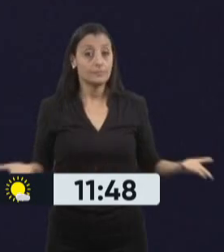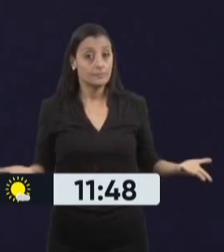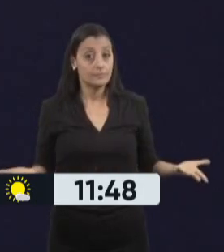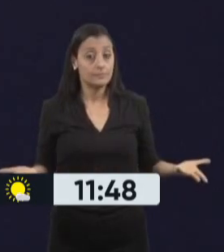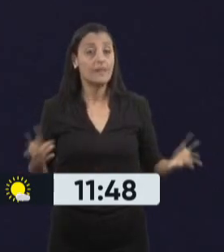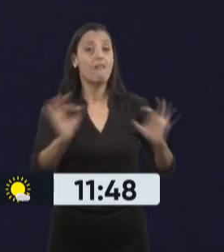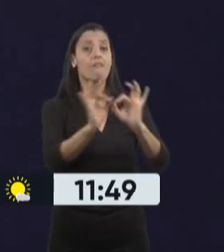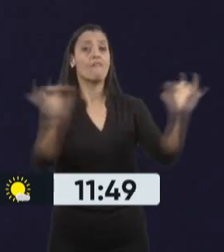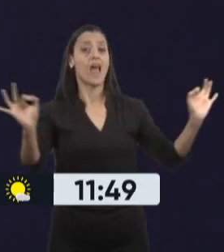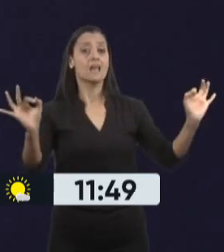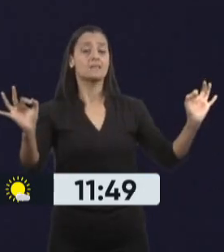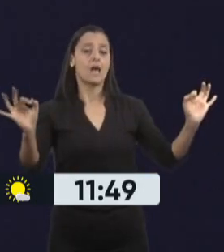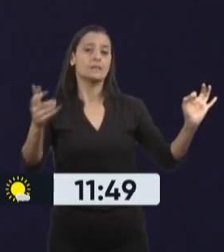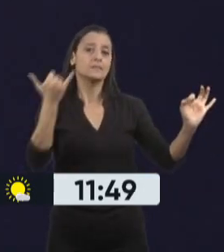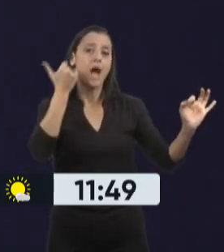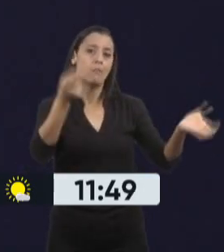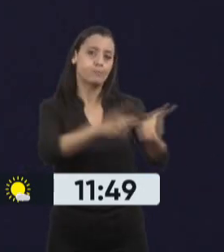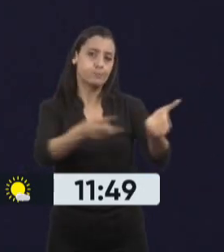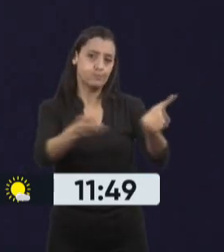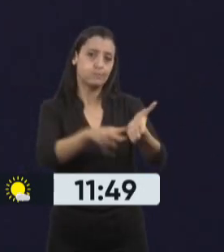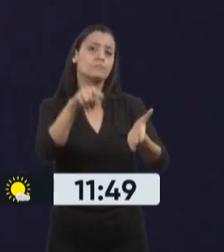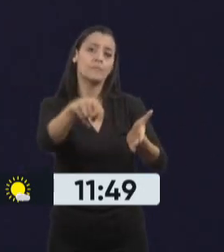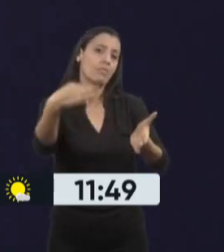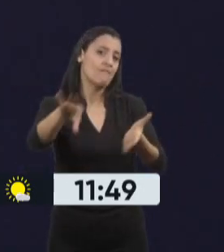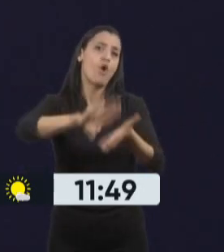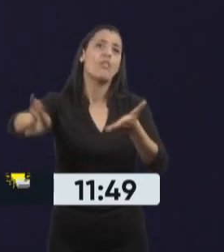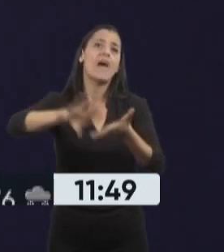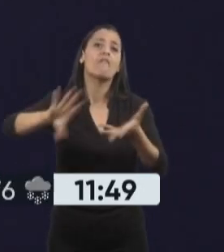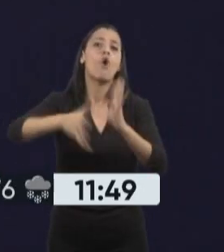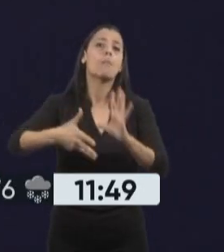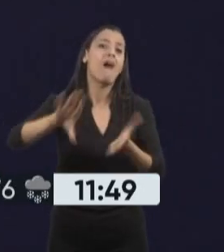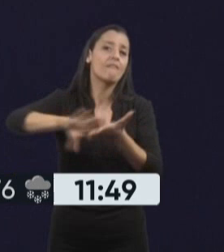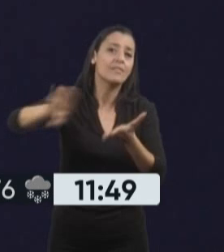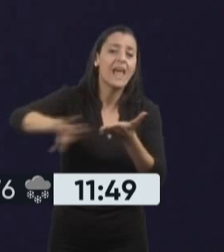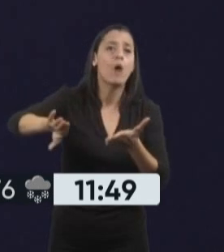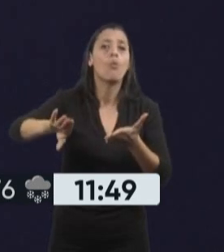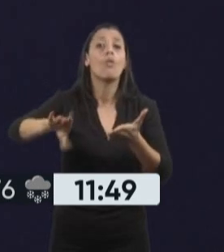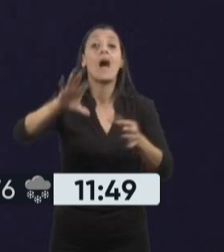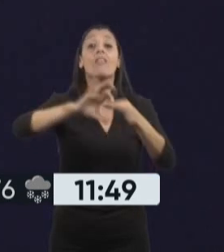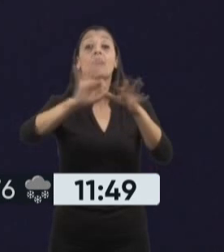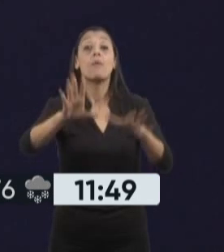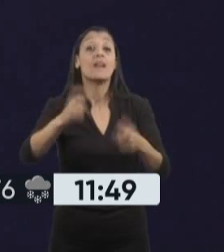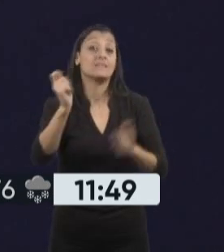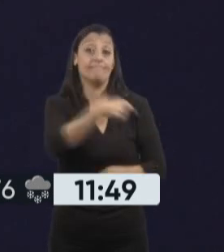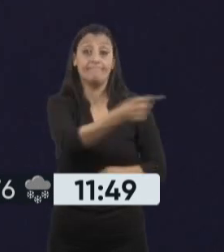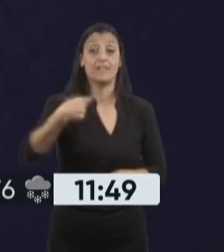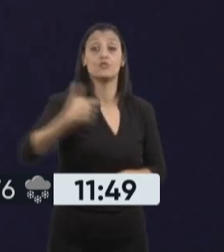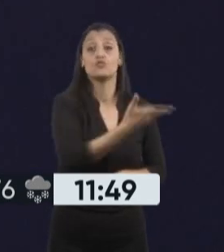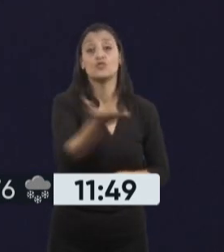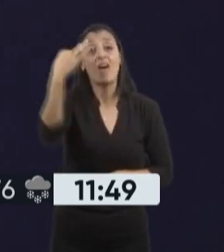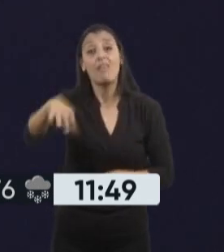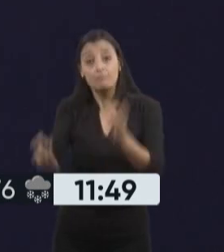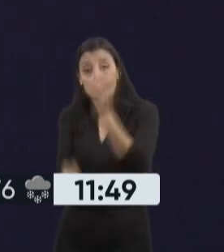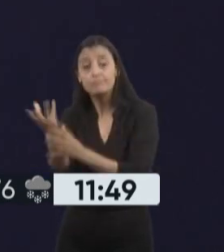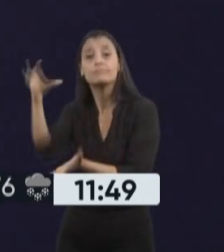la frase creo que es repetida, pero creo que es una deuda que tiene la democracia o que tenía la democracia con la sociedad argentina, que es esto de tener una agencia